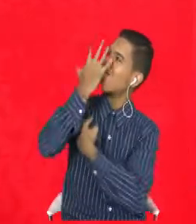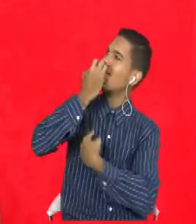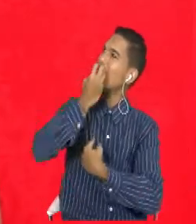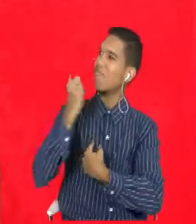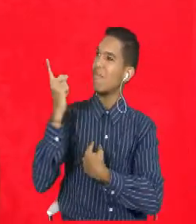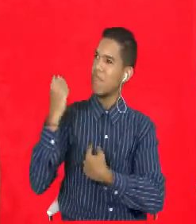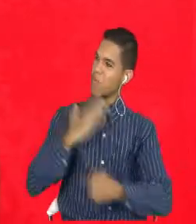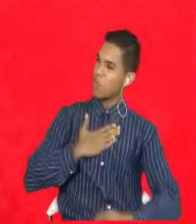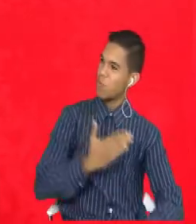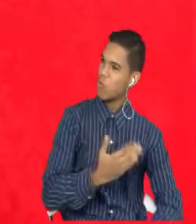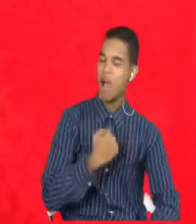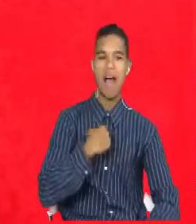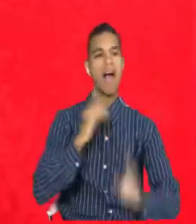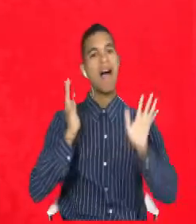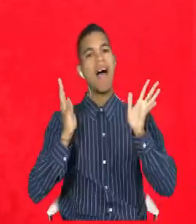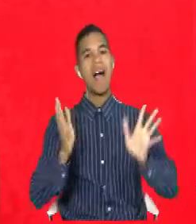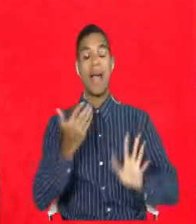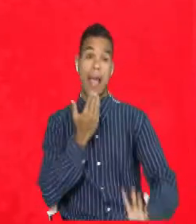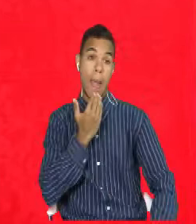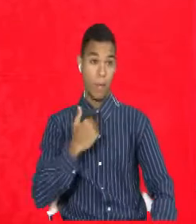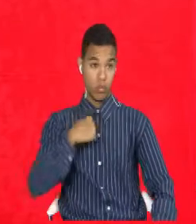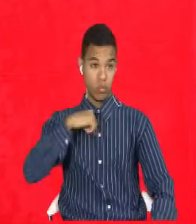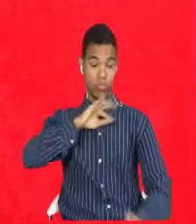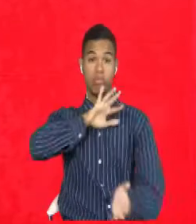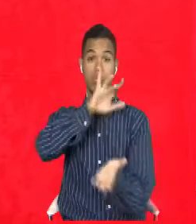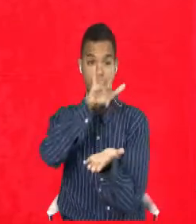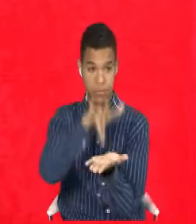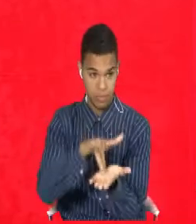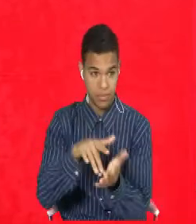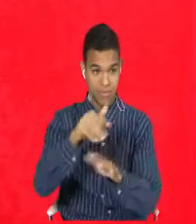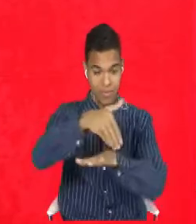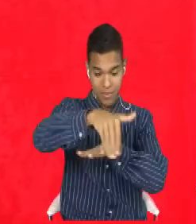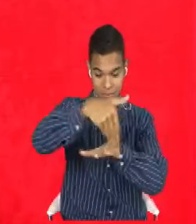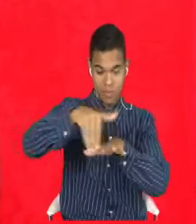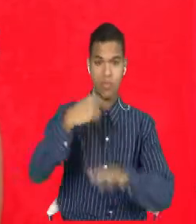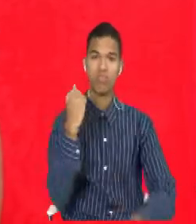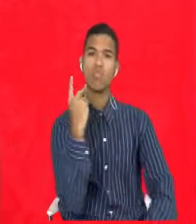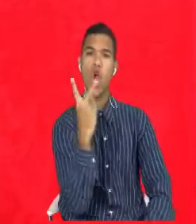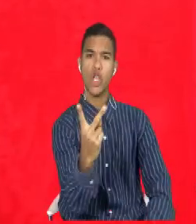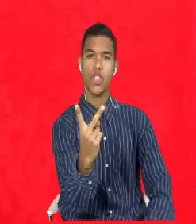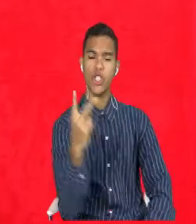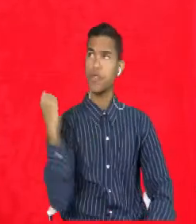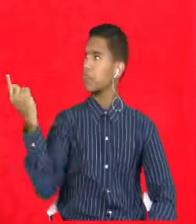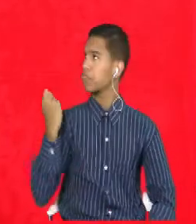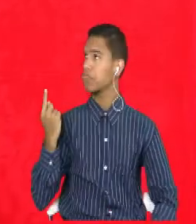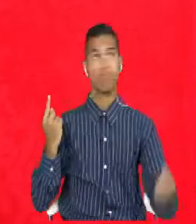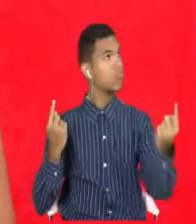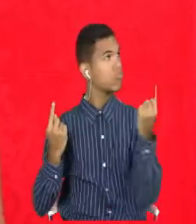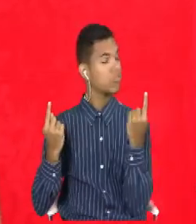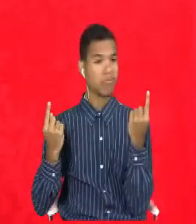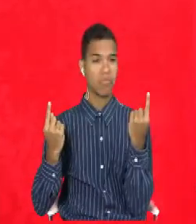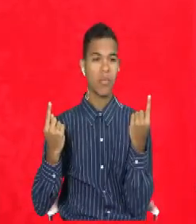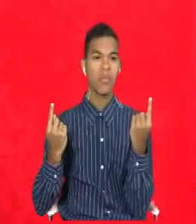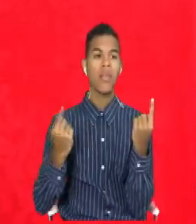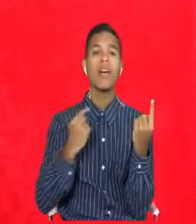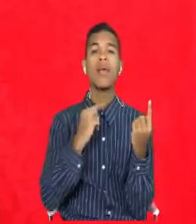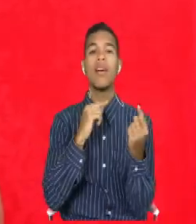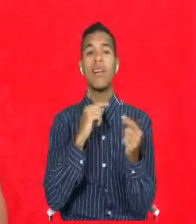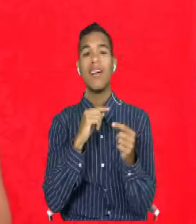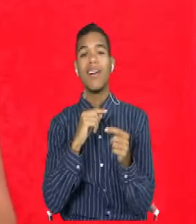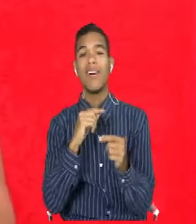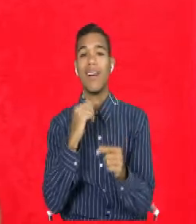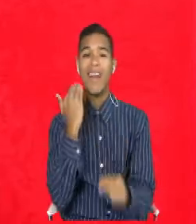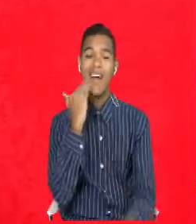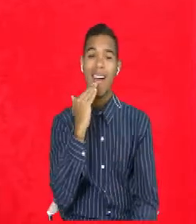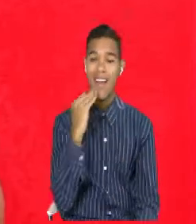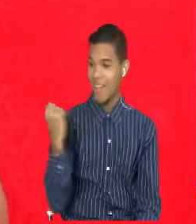ejemplo, yo cuando me fui a hacer mis uñas, a mí me atendieron dos personas. Entonces, ¿por qué digo que dos? Una era la que me estaba haciendo